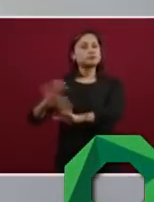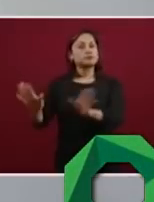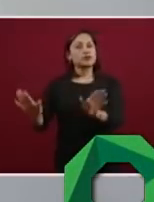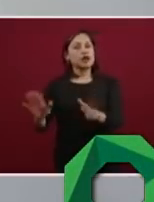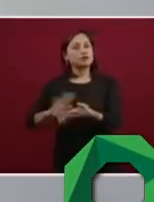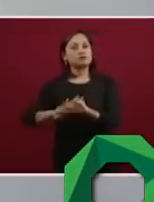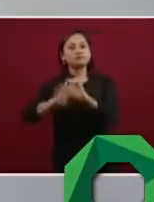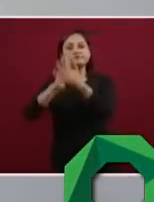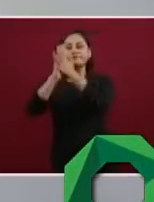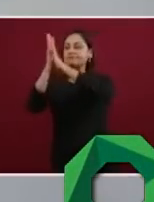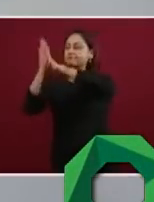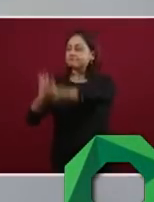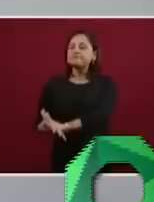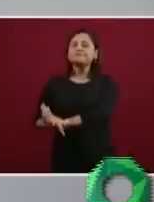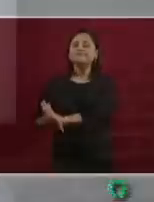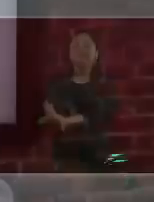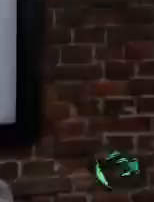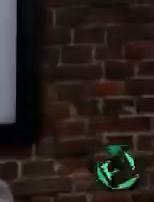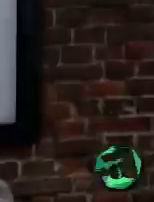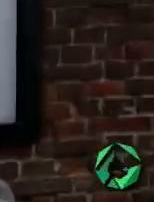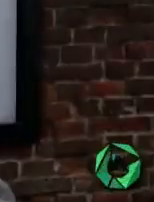qué es un año más